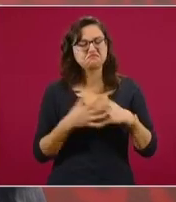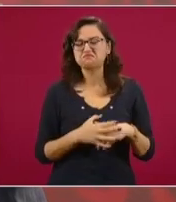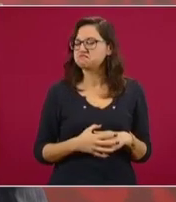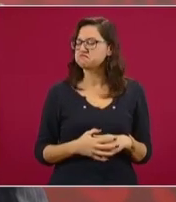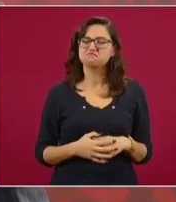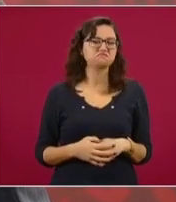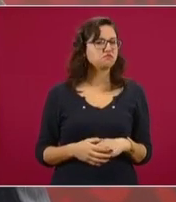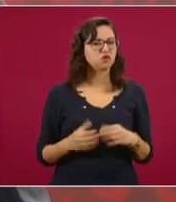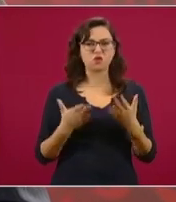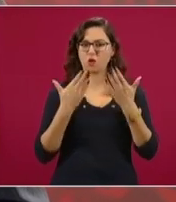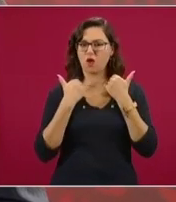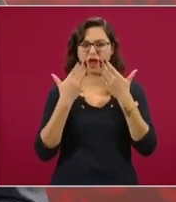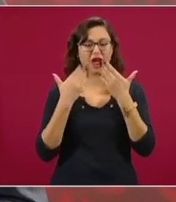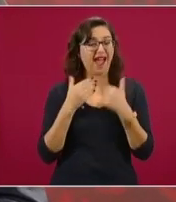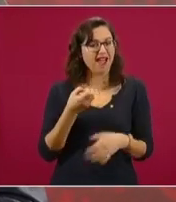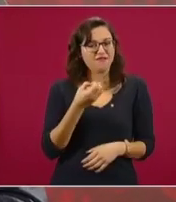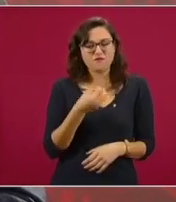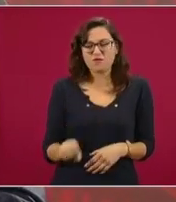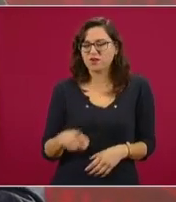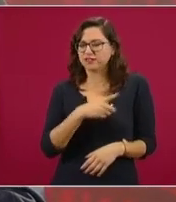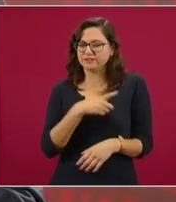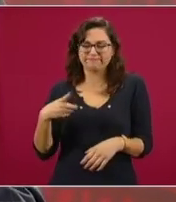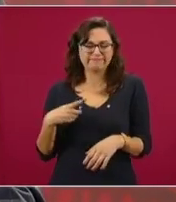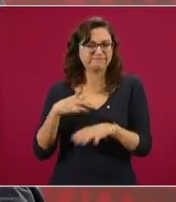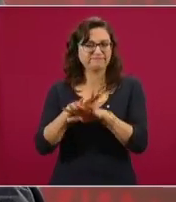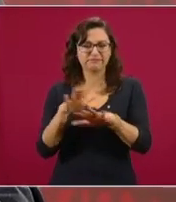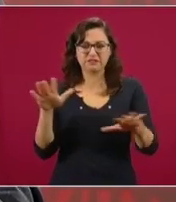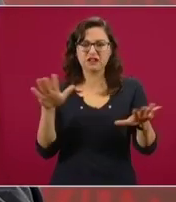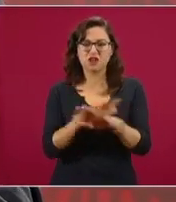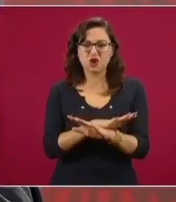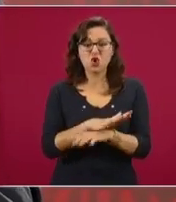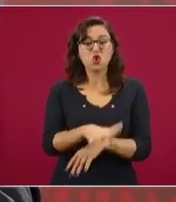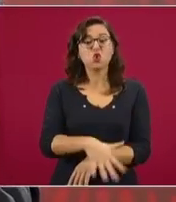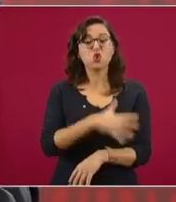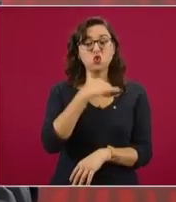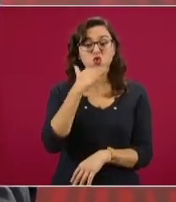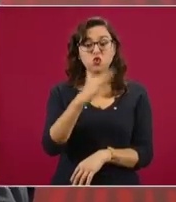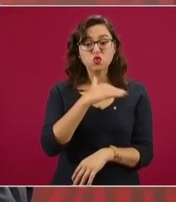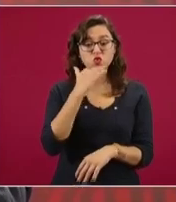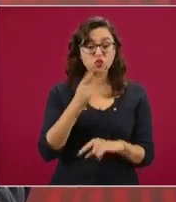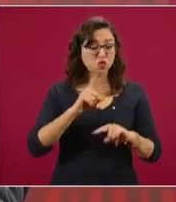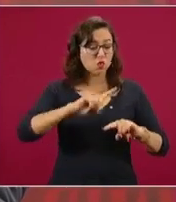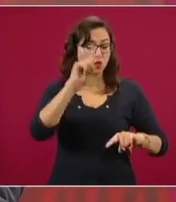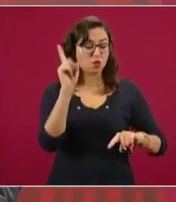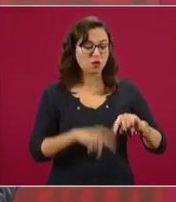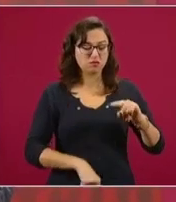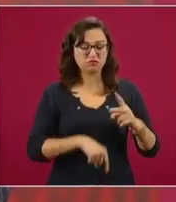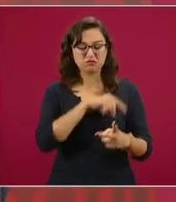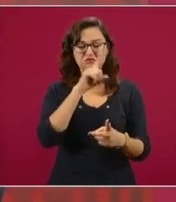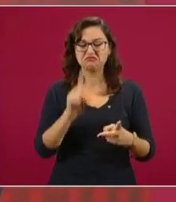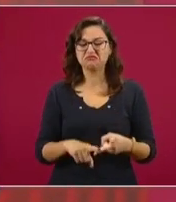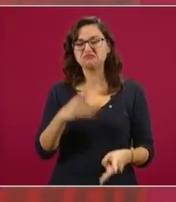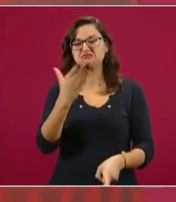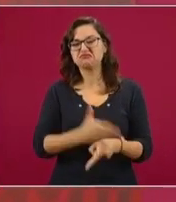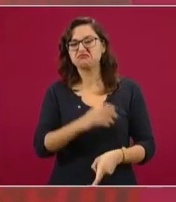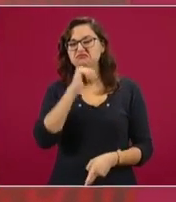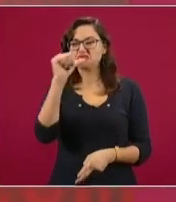el que se combatiera la corrupción y que no se permitiera la impunidad